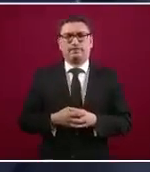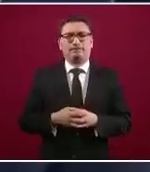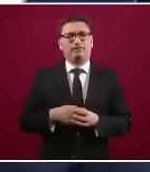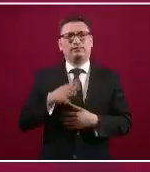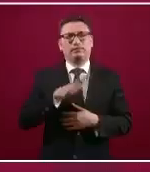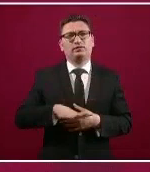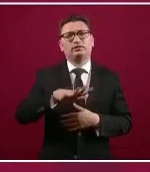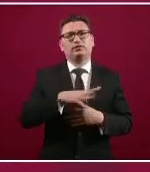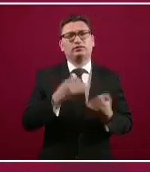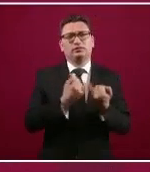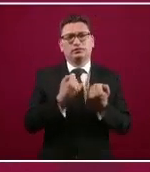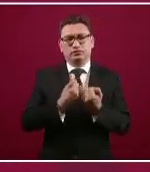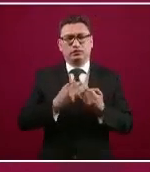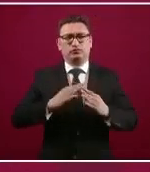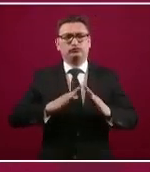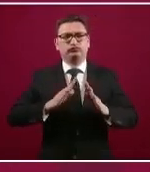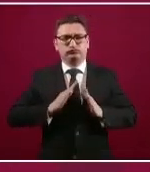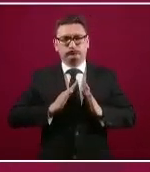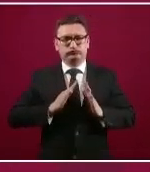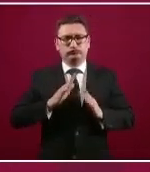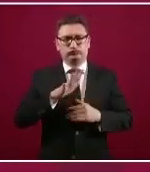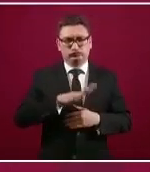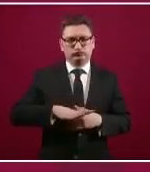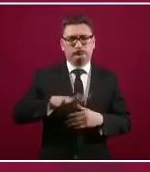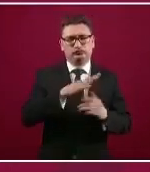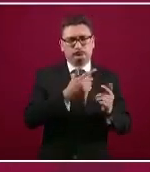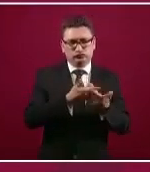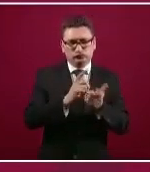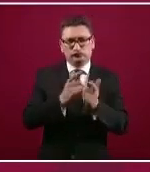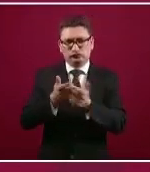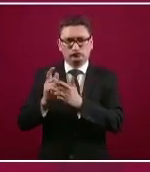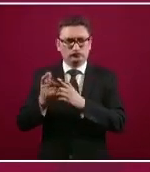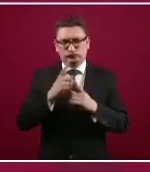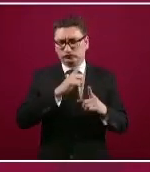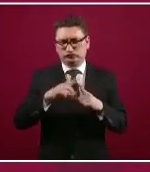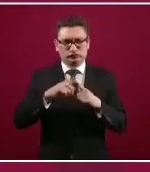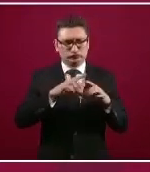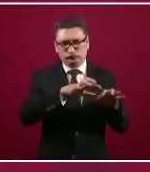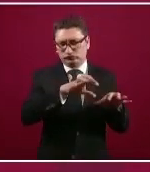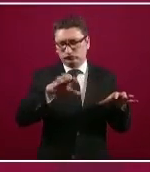los cuerpos de tropa, hablando con